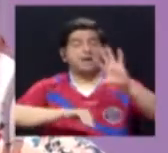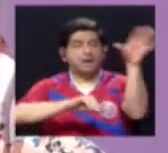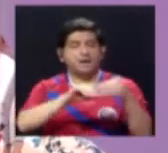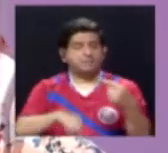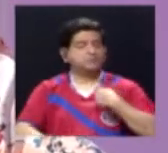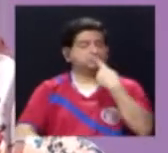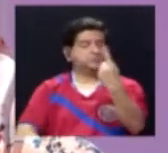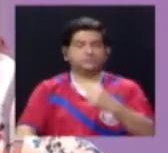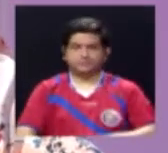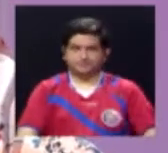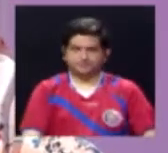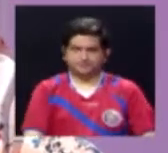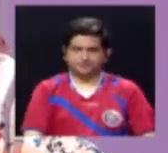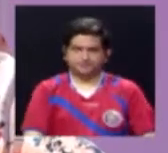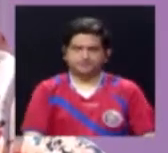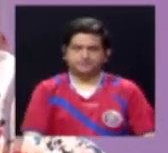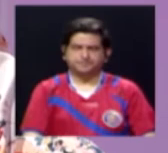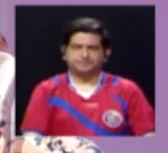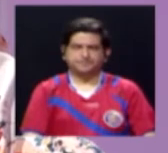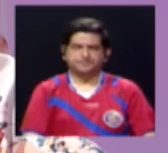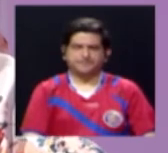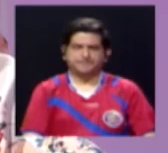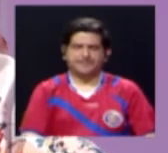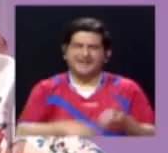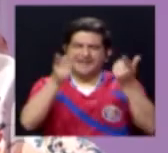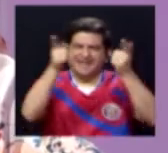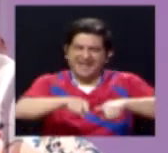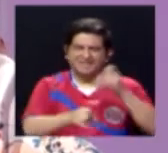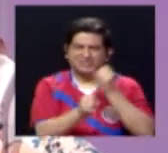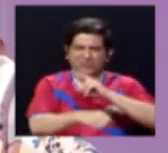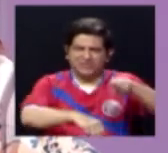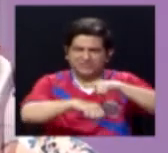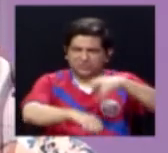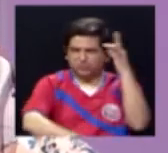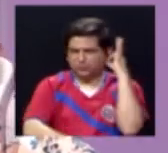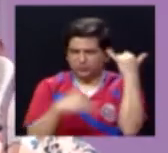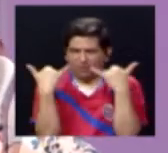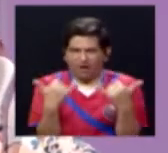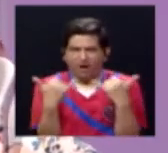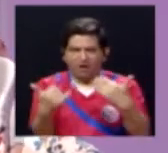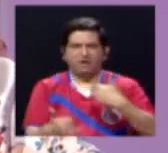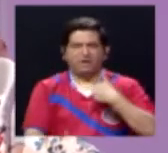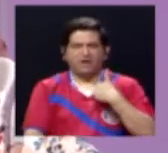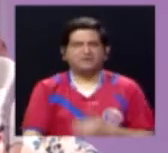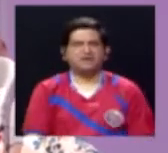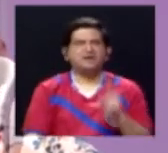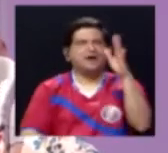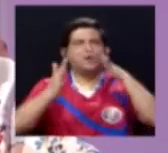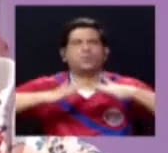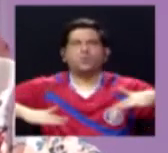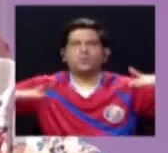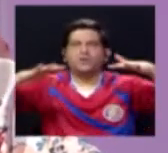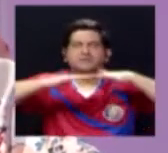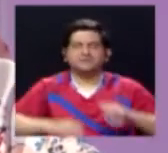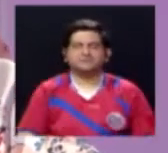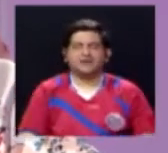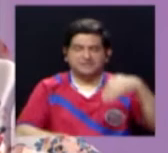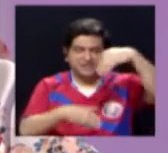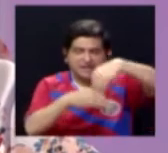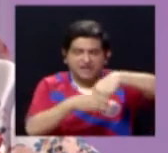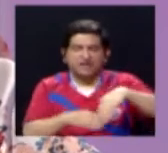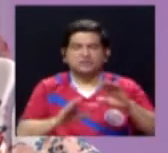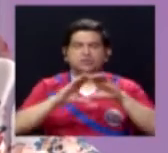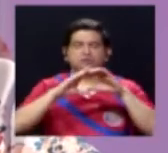quiero decir que el hecho de que el dínamo en este momento tenga un espacio en el consejo de